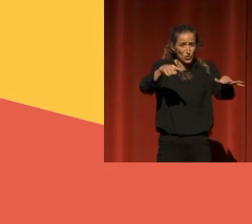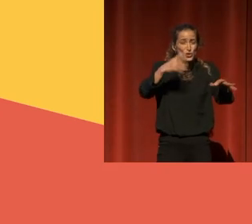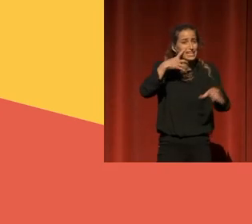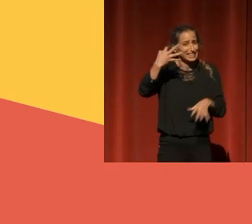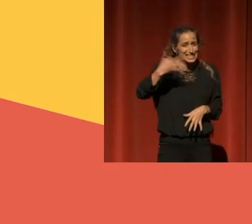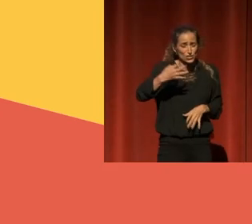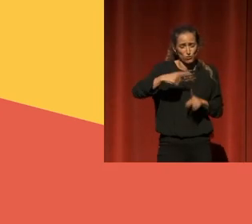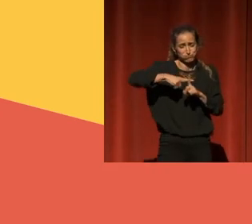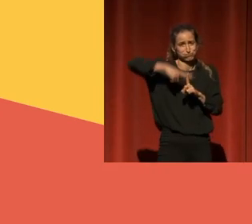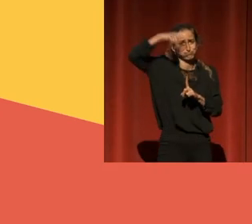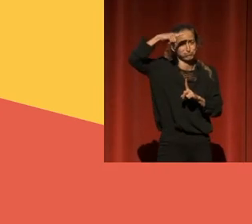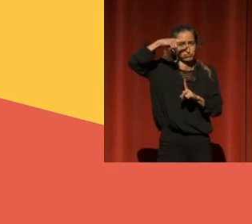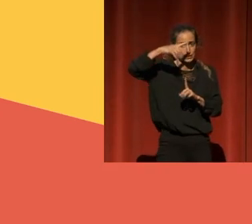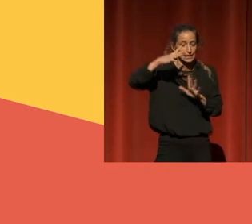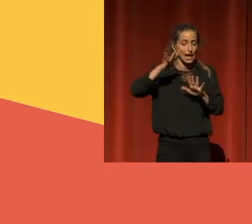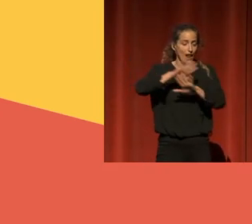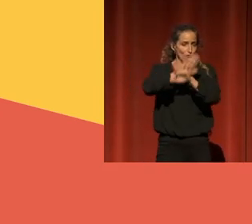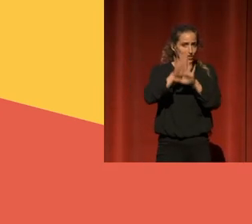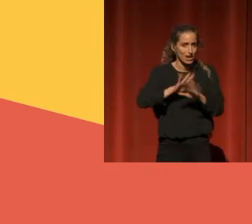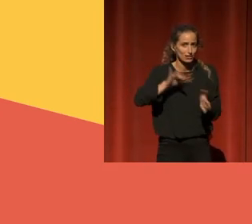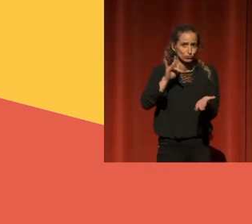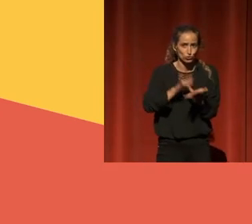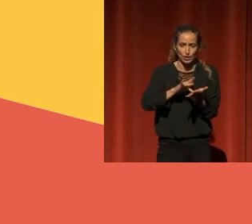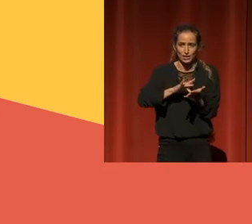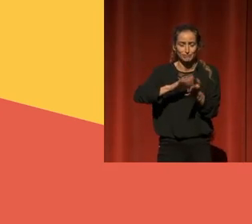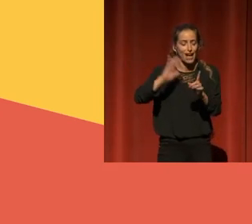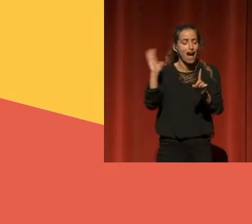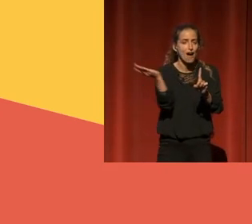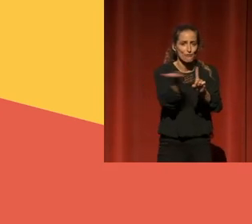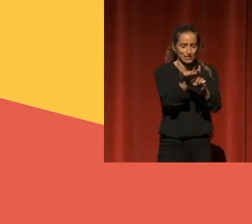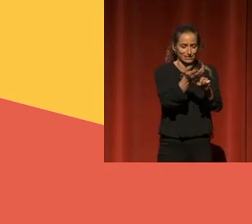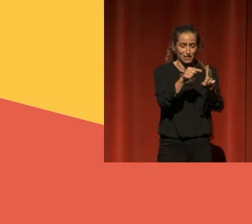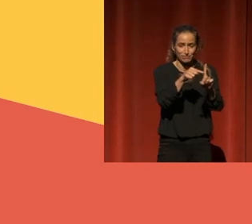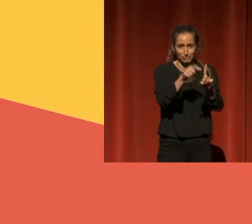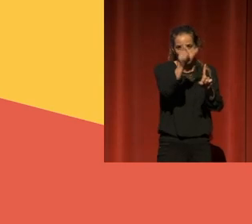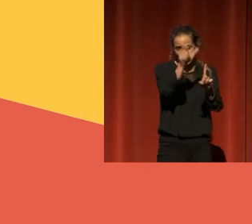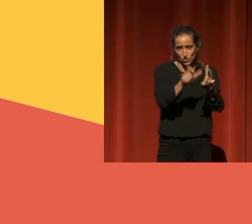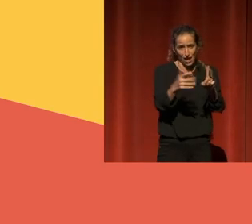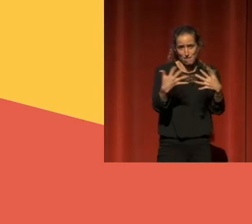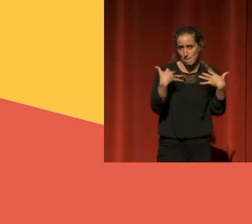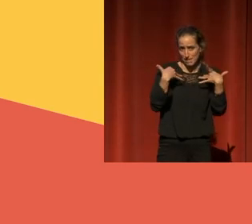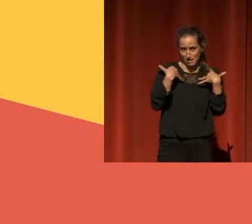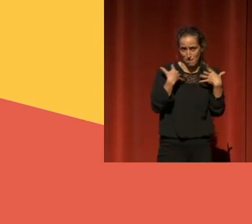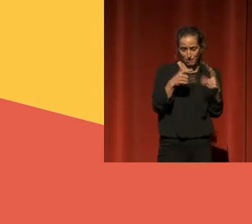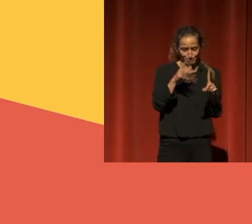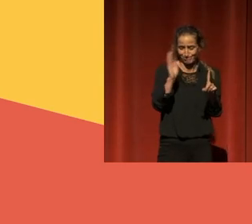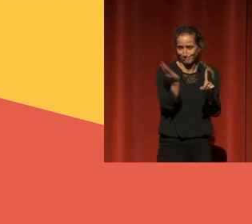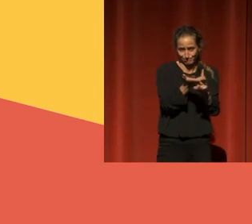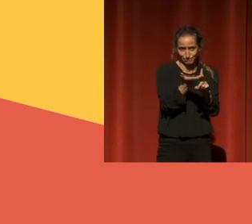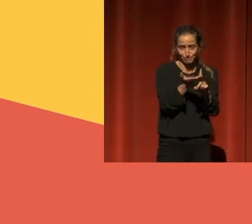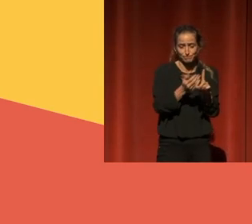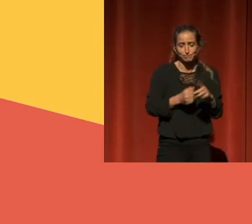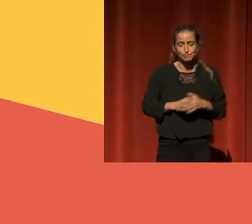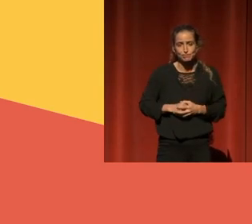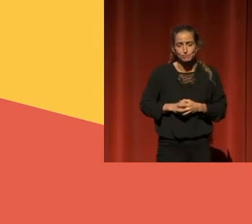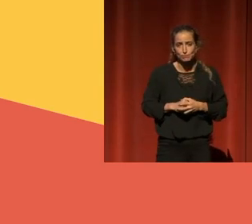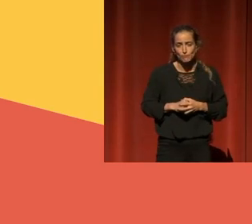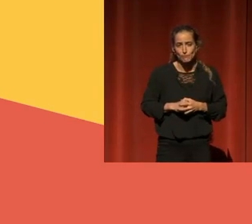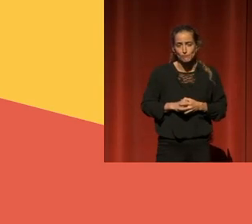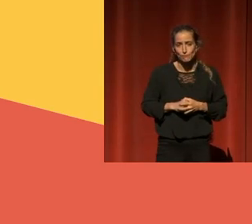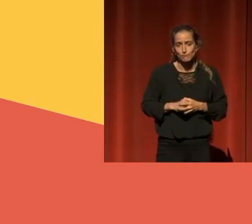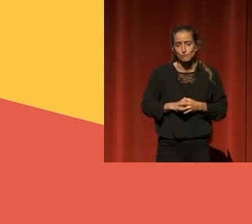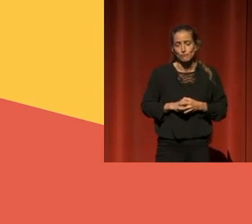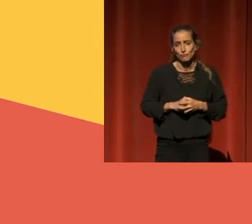consecuencia llega afectar siempre a la víctima no tal es el problema en el